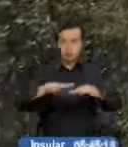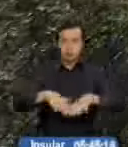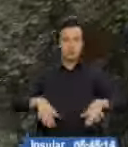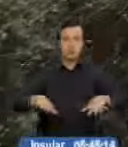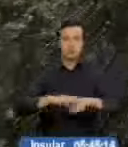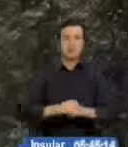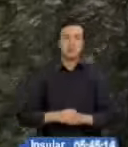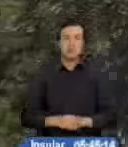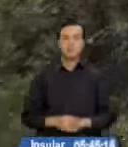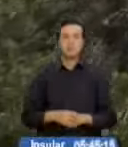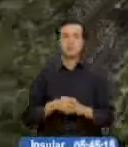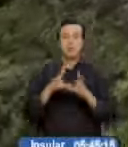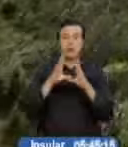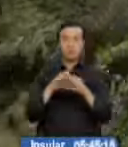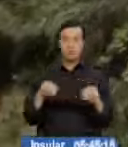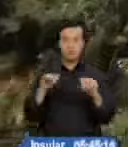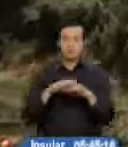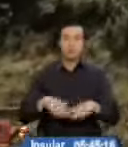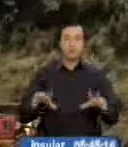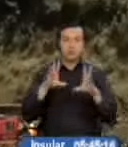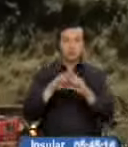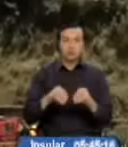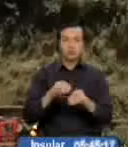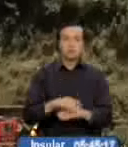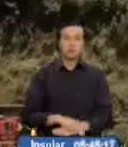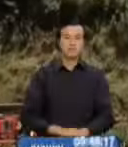Esto para apagar las llamas.